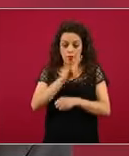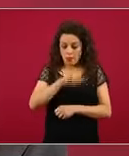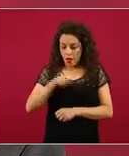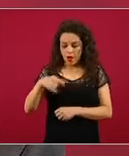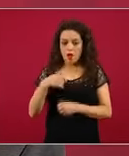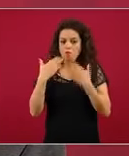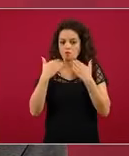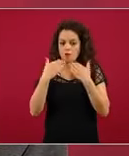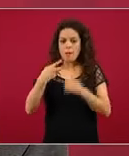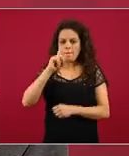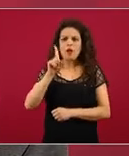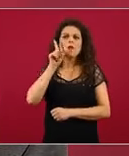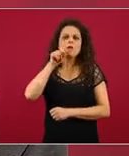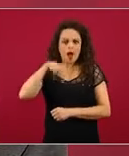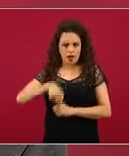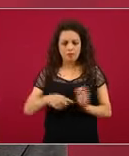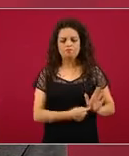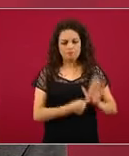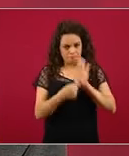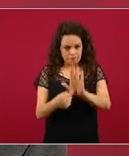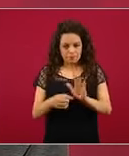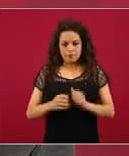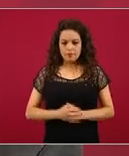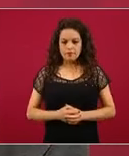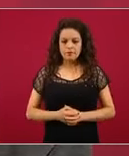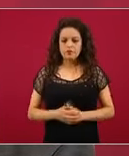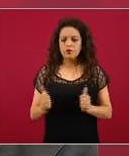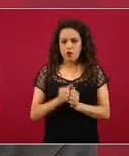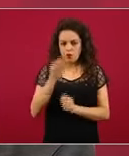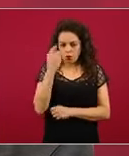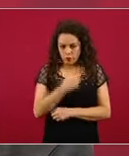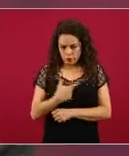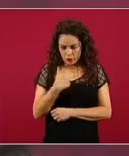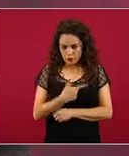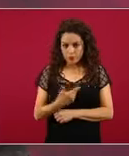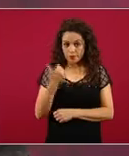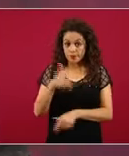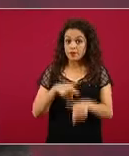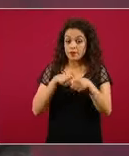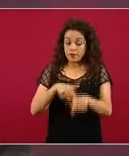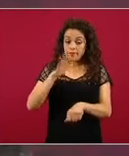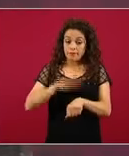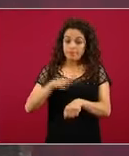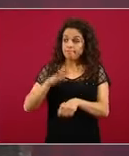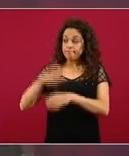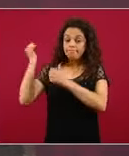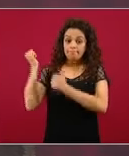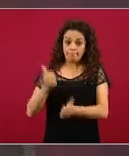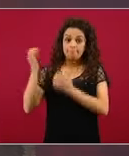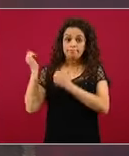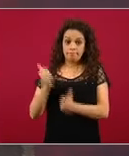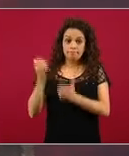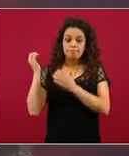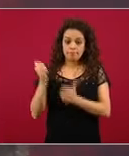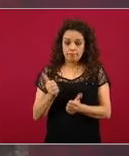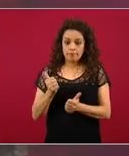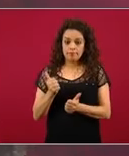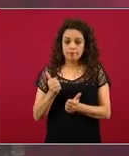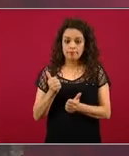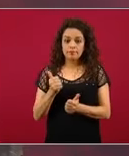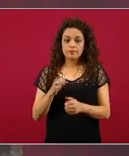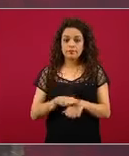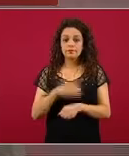la presentamos mañana con mucho gusto. Y seguirán viniendo en tanto que sea posible, porque no haya aumentos de